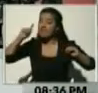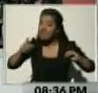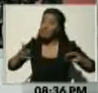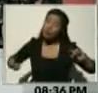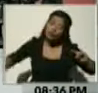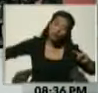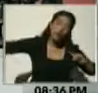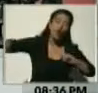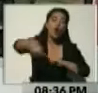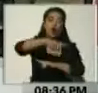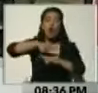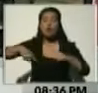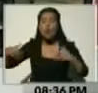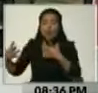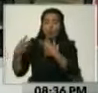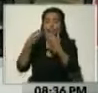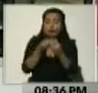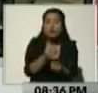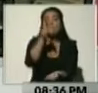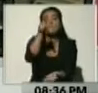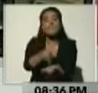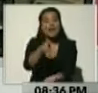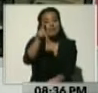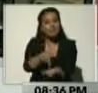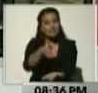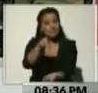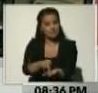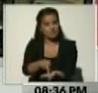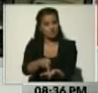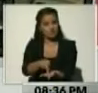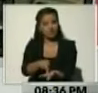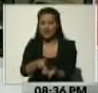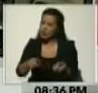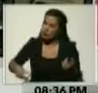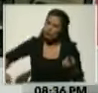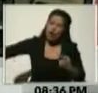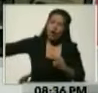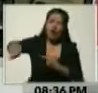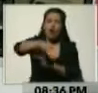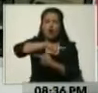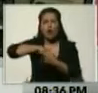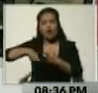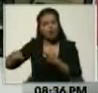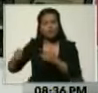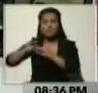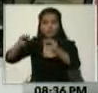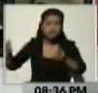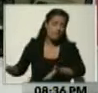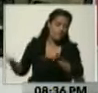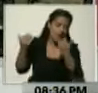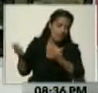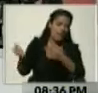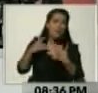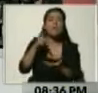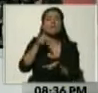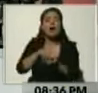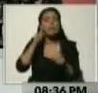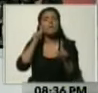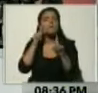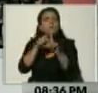y de todos. Llamó a la participación de todas y de todos para recuperar a Venezuela.